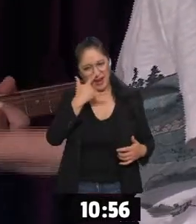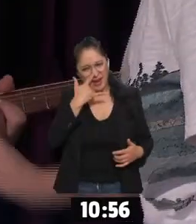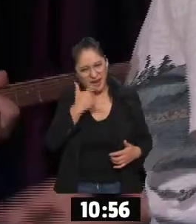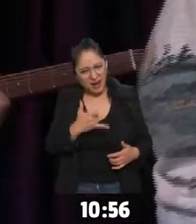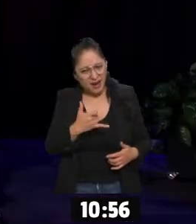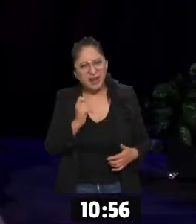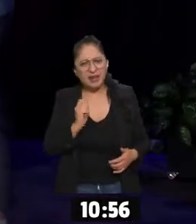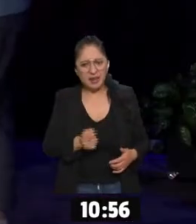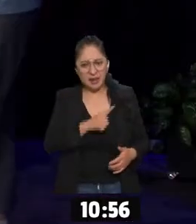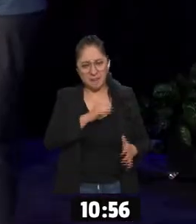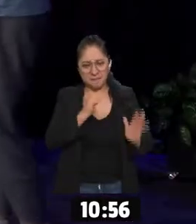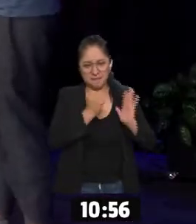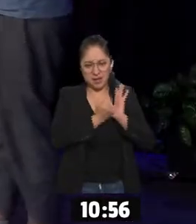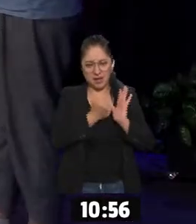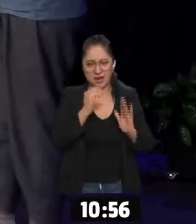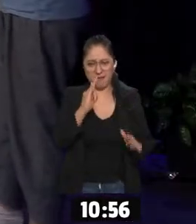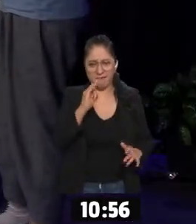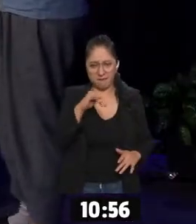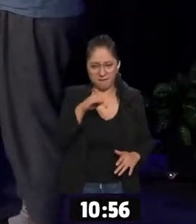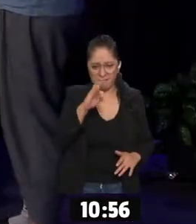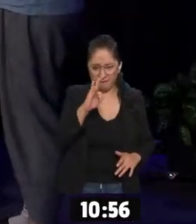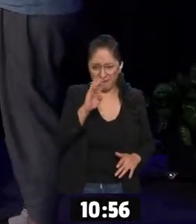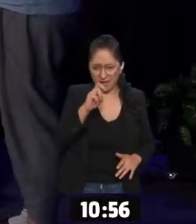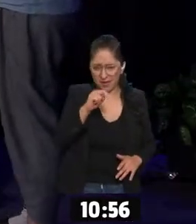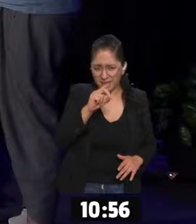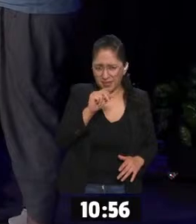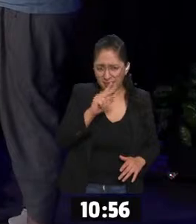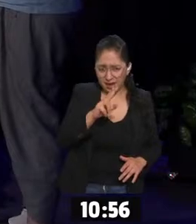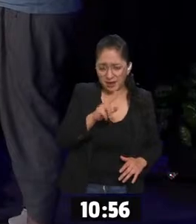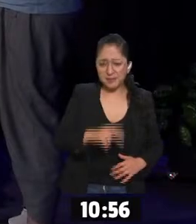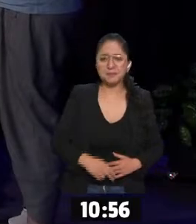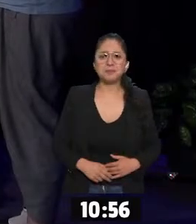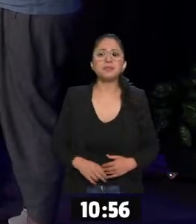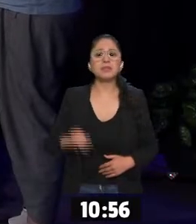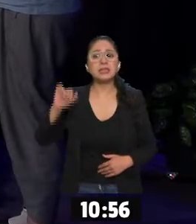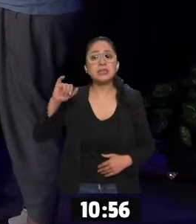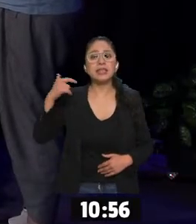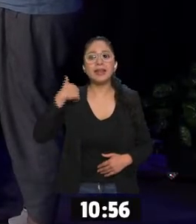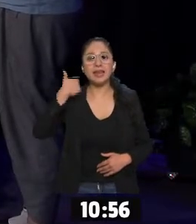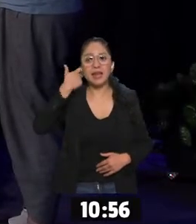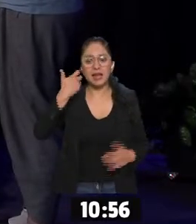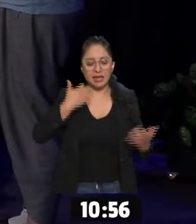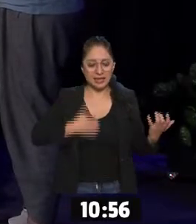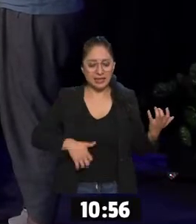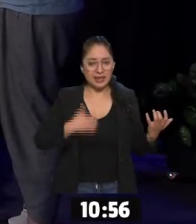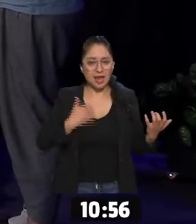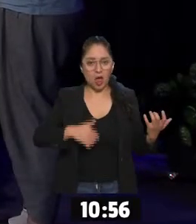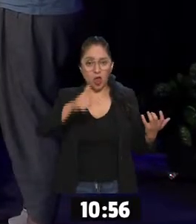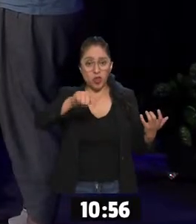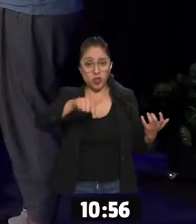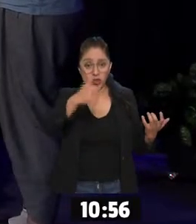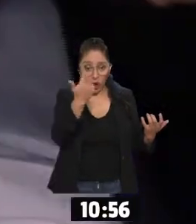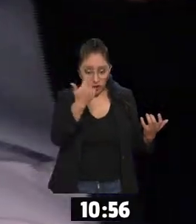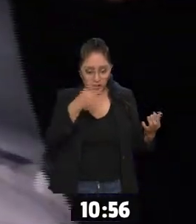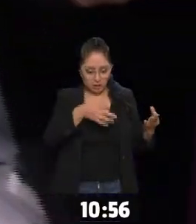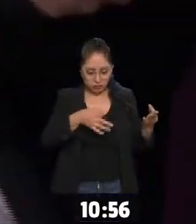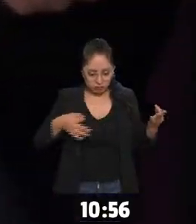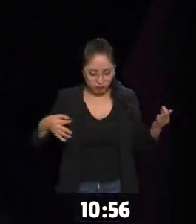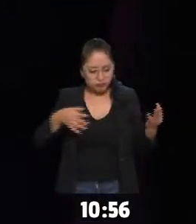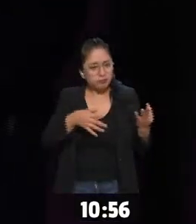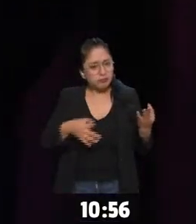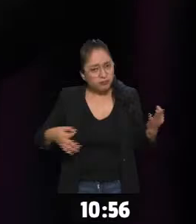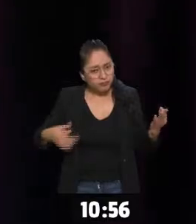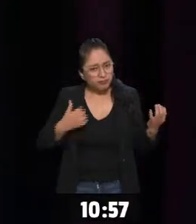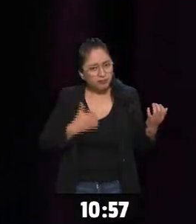una Fender? Bien bonita. La estoy estrenando, sí. Ya tenía tiempo de querer una de 12 cuerdas y creo que también se sintonizó con lo que